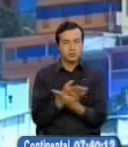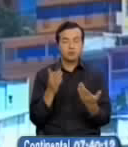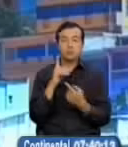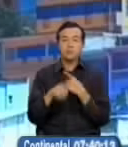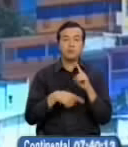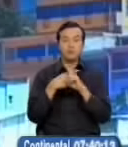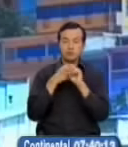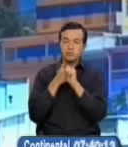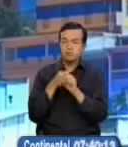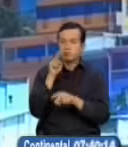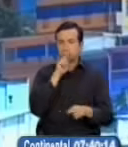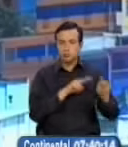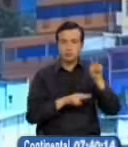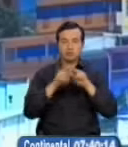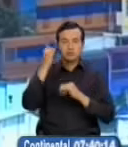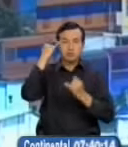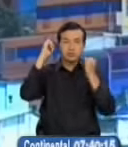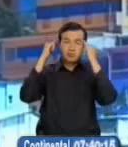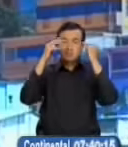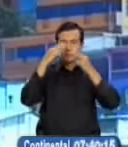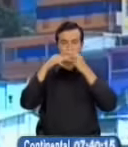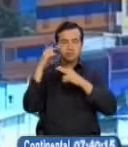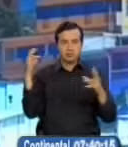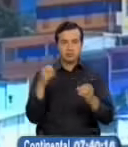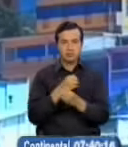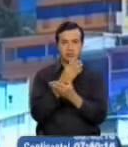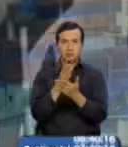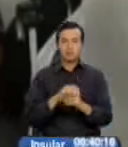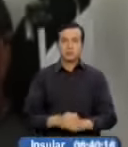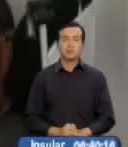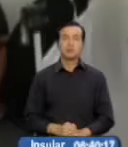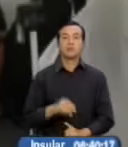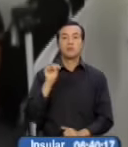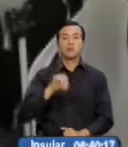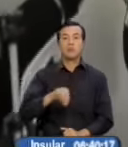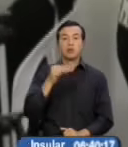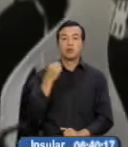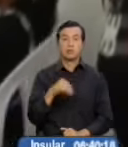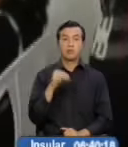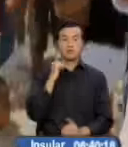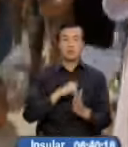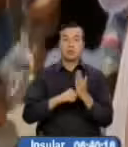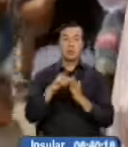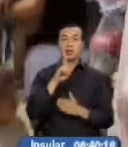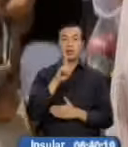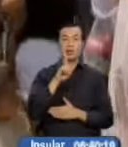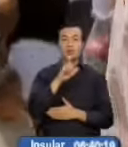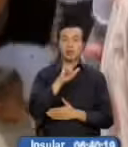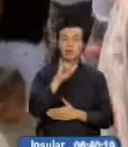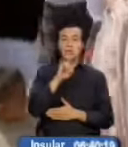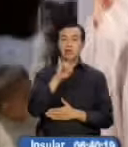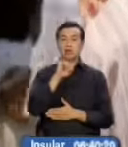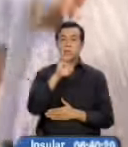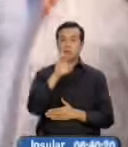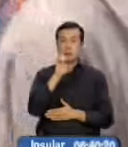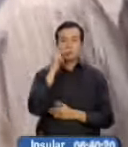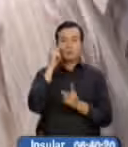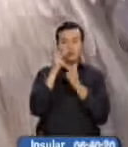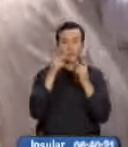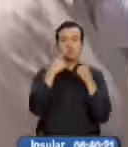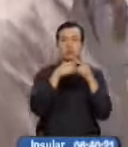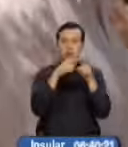dio seguimiento a algunos emprendimientos. Aquí el reporte. Este martes y miércoles, la ministra Lidice Larrea estuvo visitando